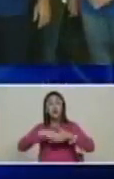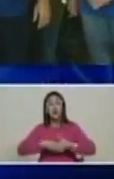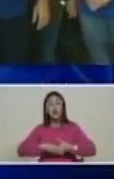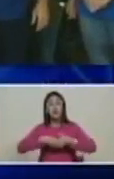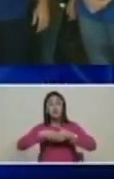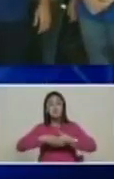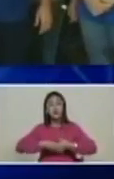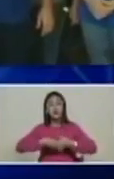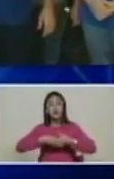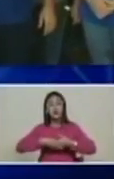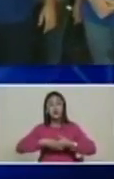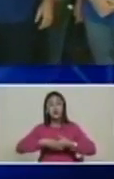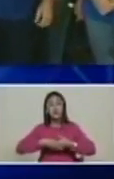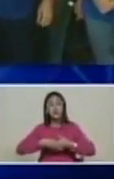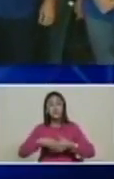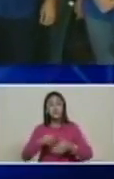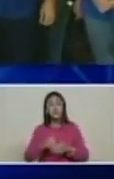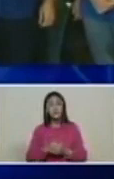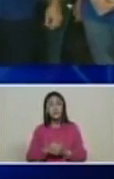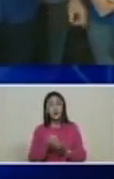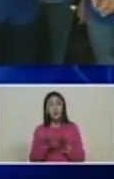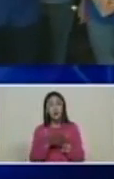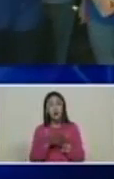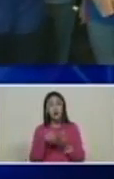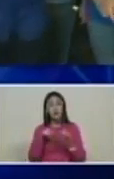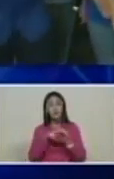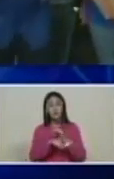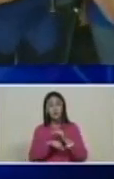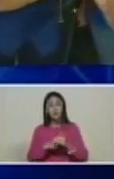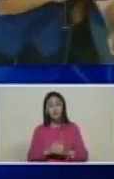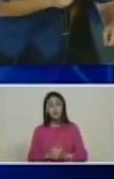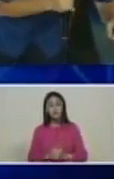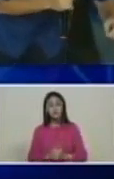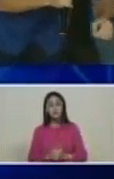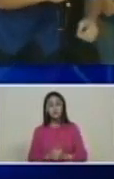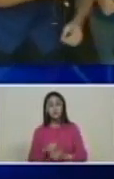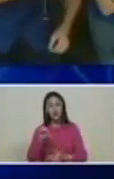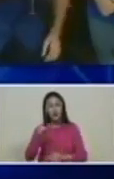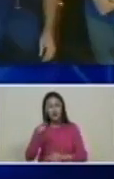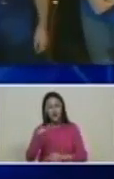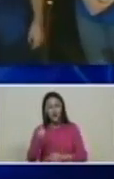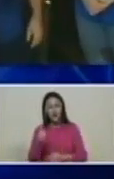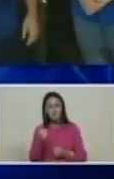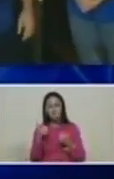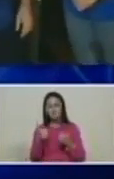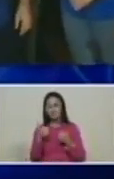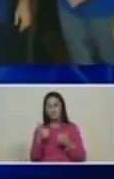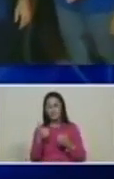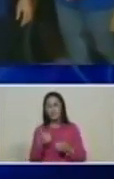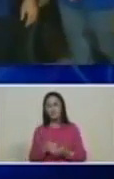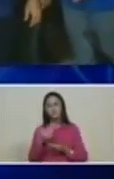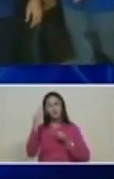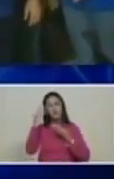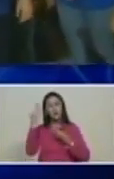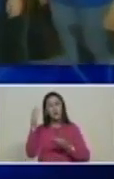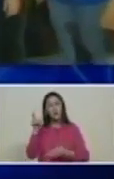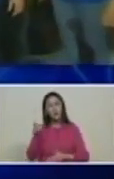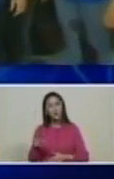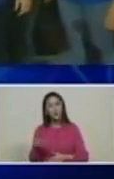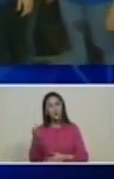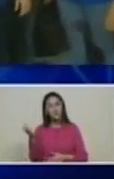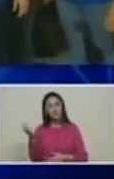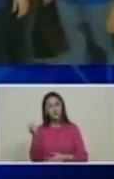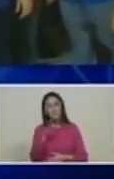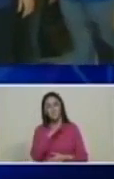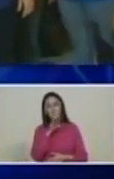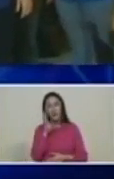El Saime va a la escuela. ¿Qué les parece? Excelente. Bueno, un saludo a Zulay, madre